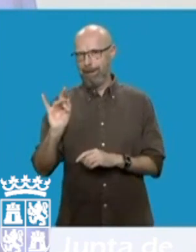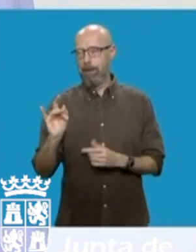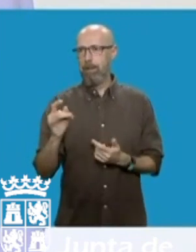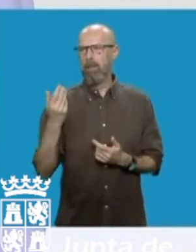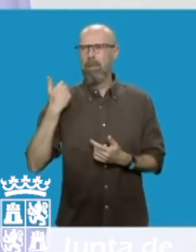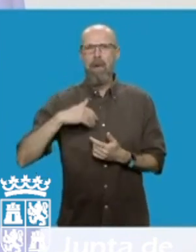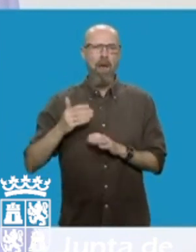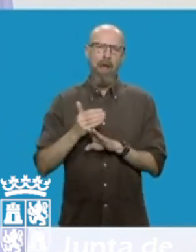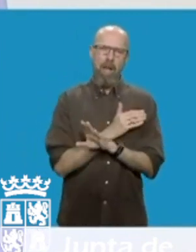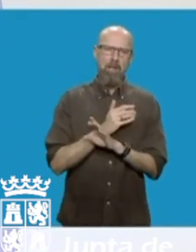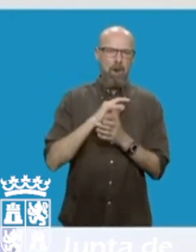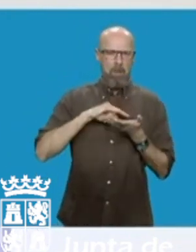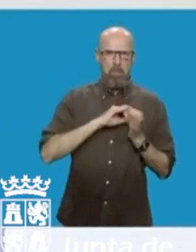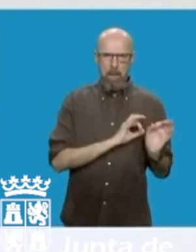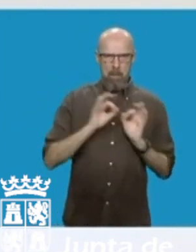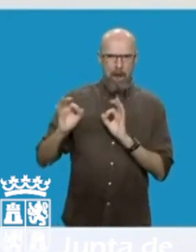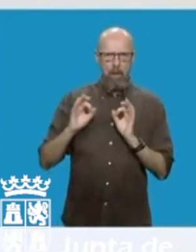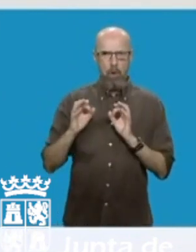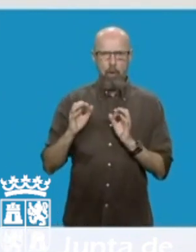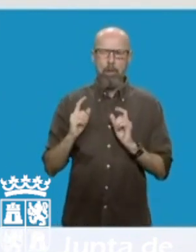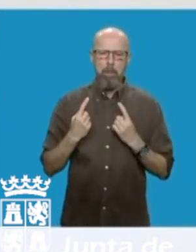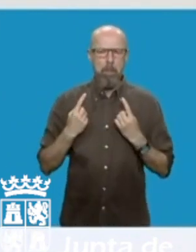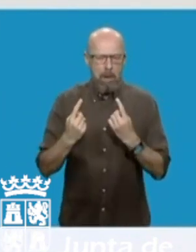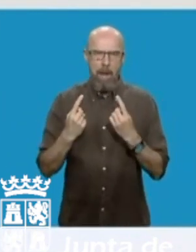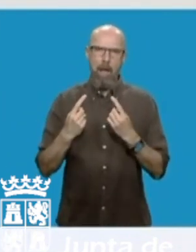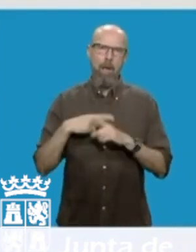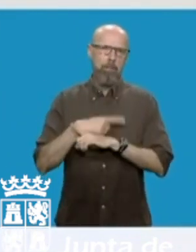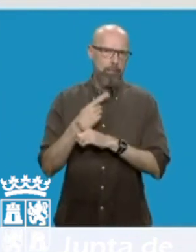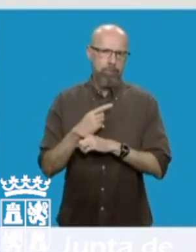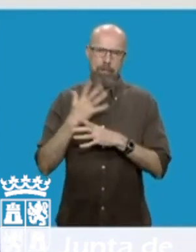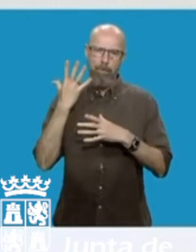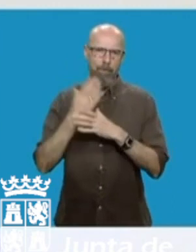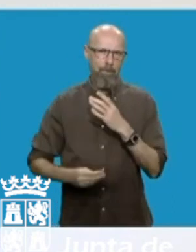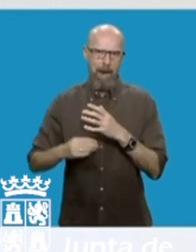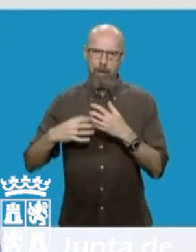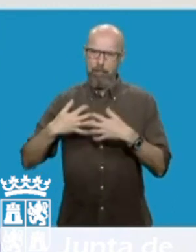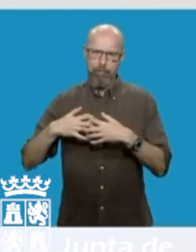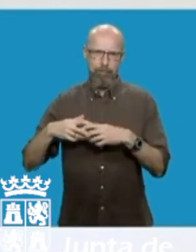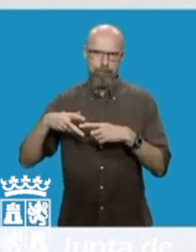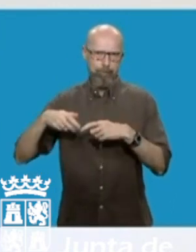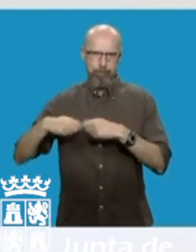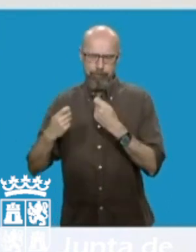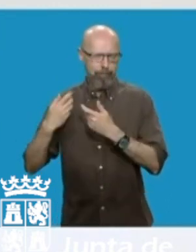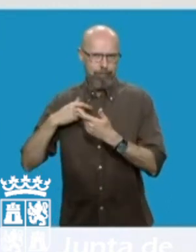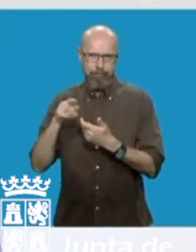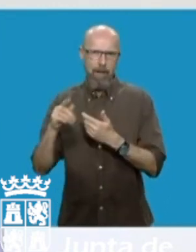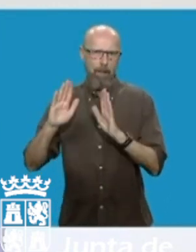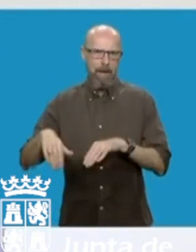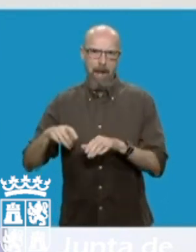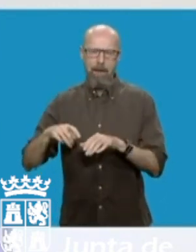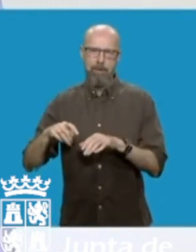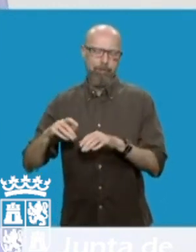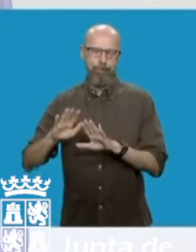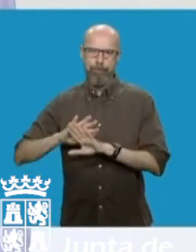toda la preparación, el primer año no fue posible, tuve un fallo mecánico en la cuarta etapa y me quedé fuera. Y bueno, no solo